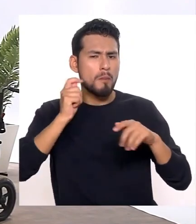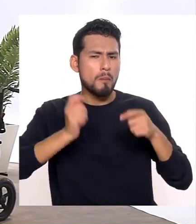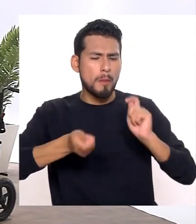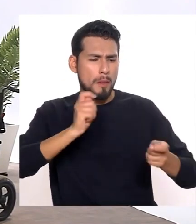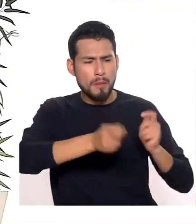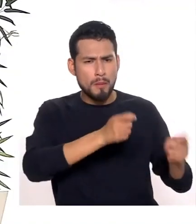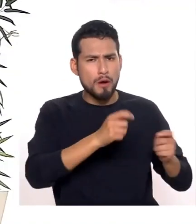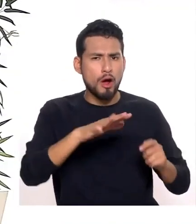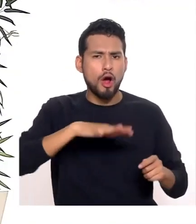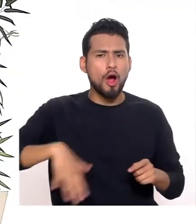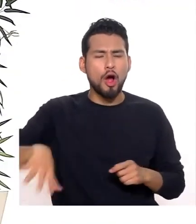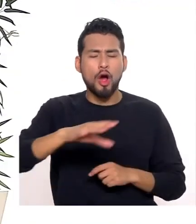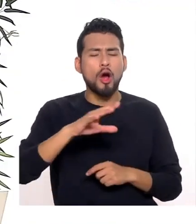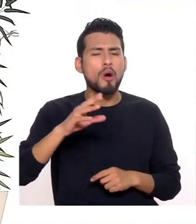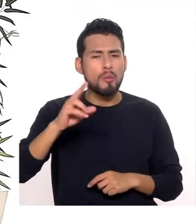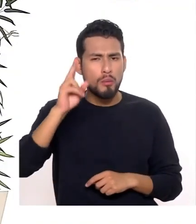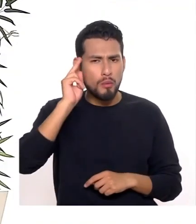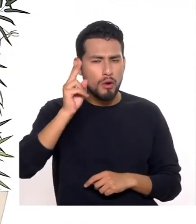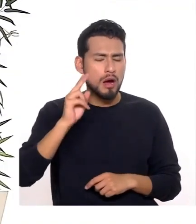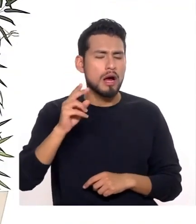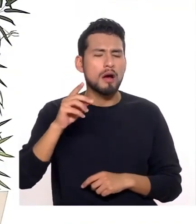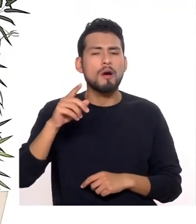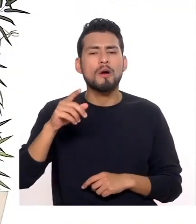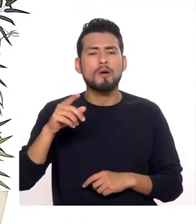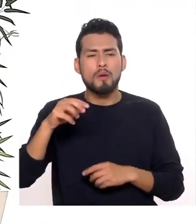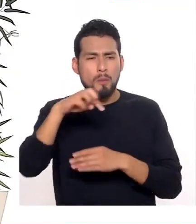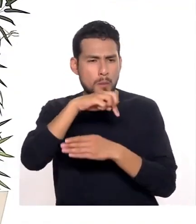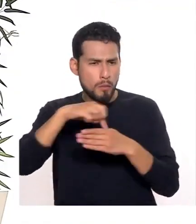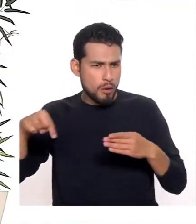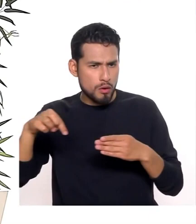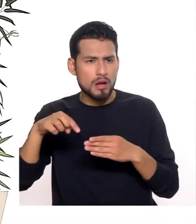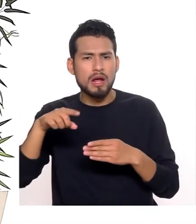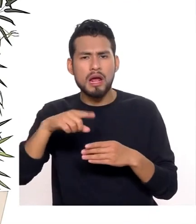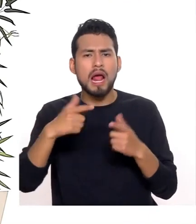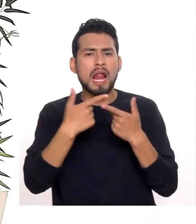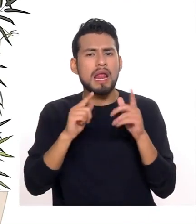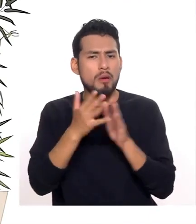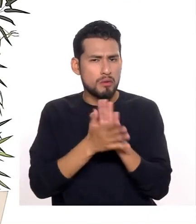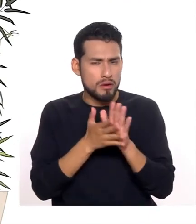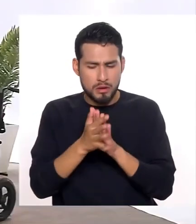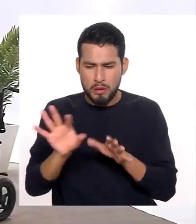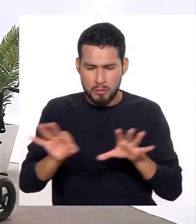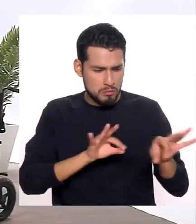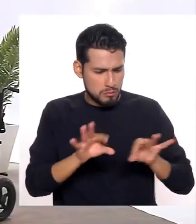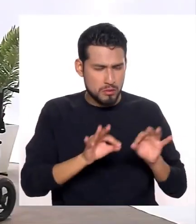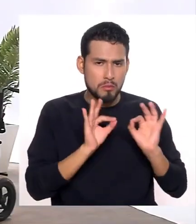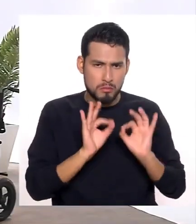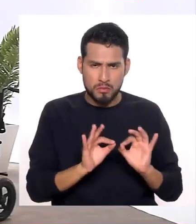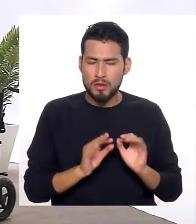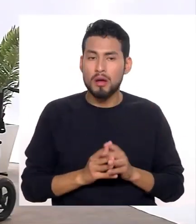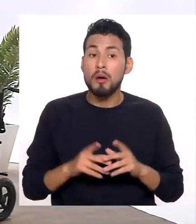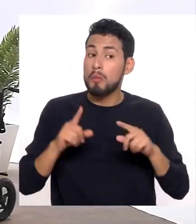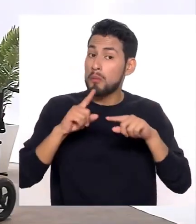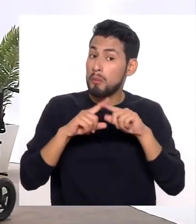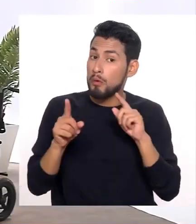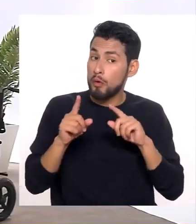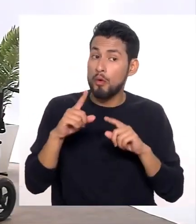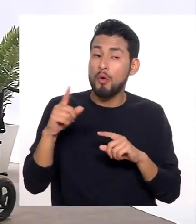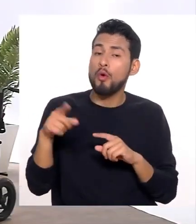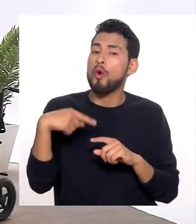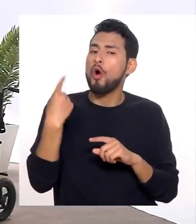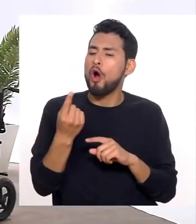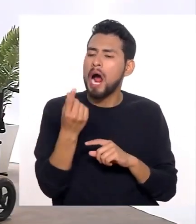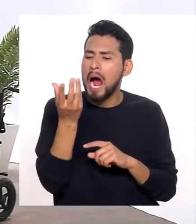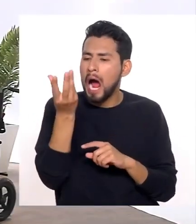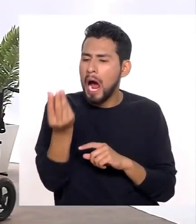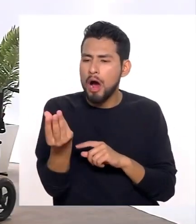contratar a profesores o maestros o profesionales en lengua de señas, pero solamente para